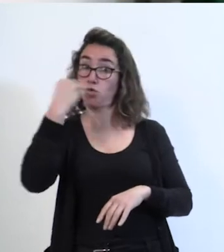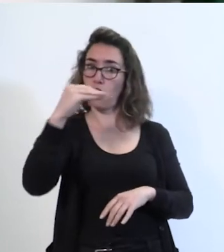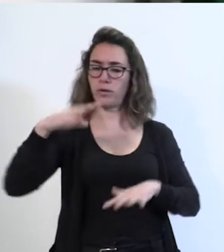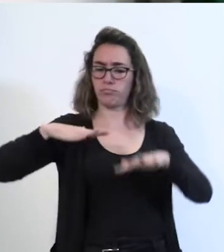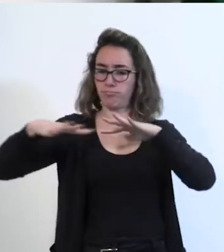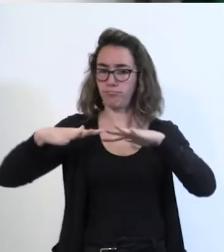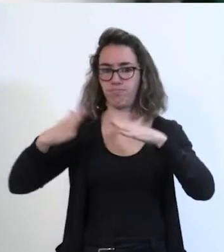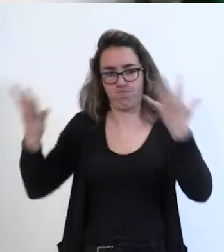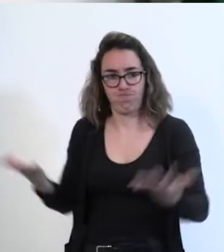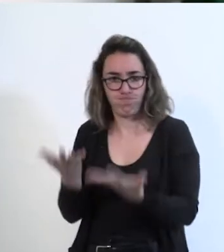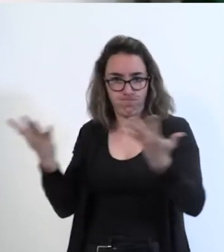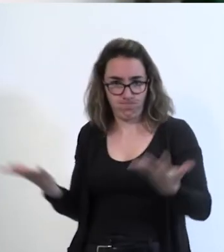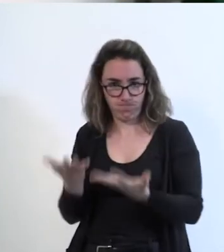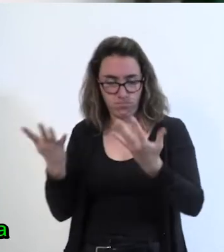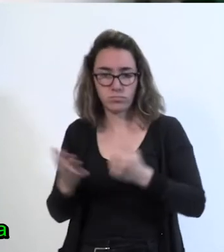jóvenes.